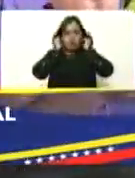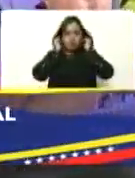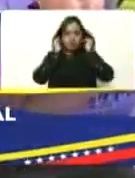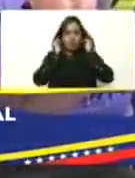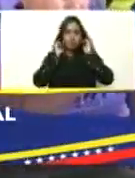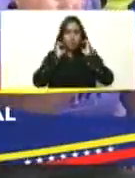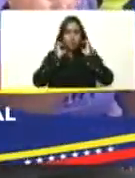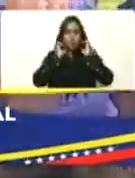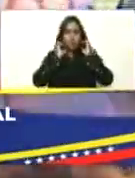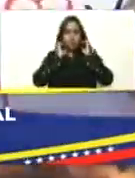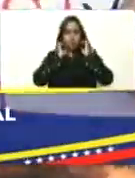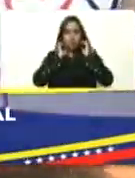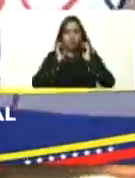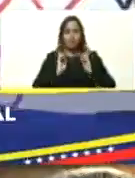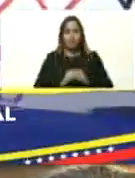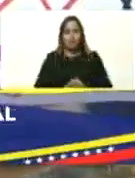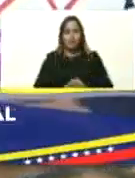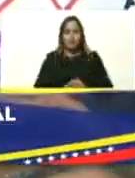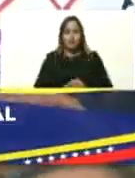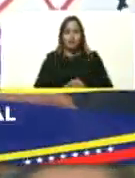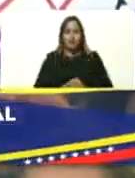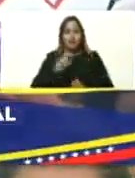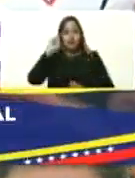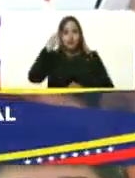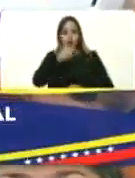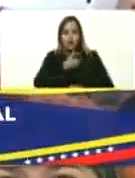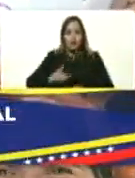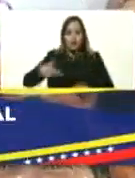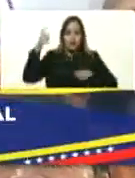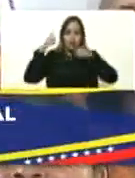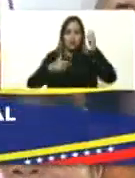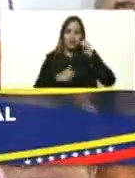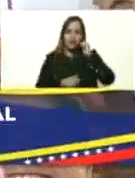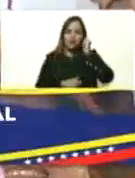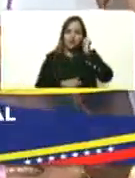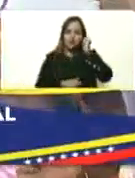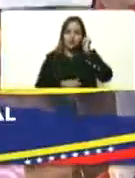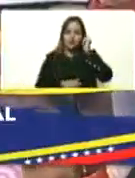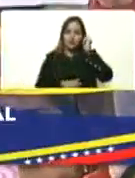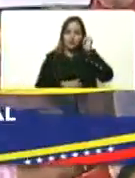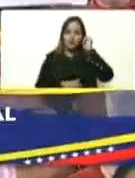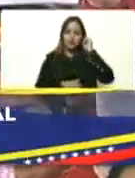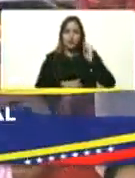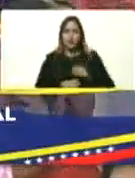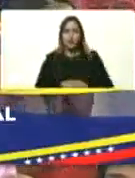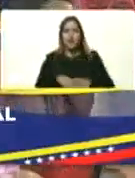estamos recordando cuando nuestro comandante Chávez se asumió